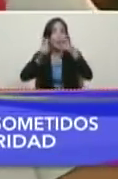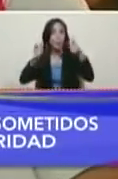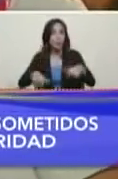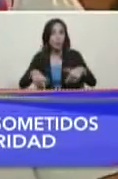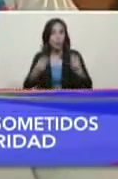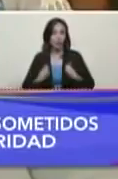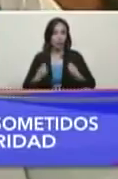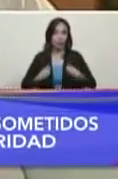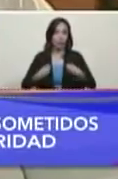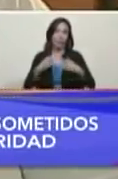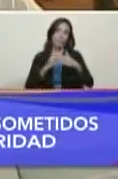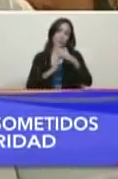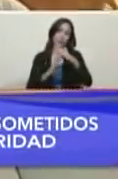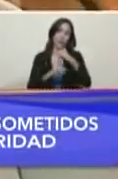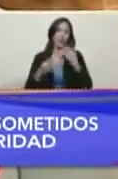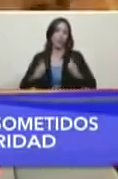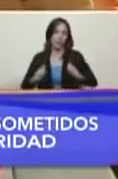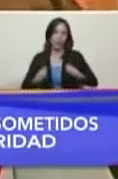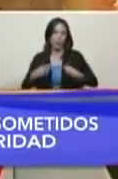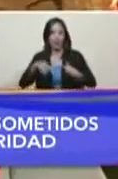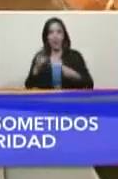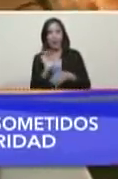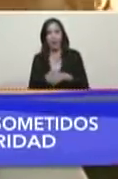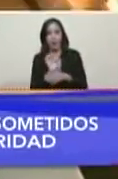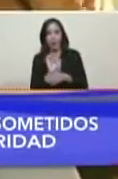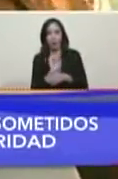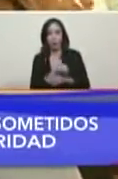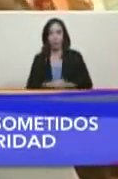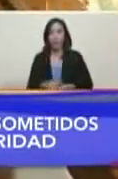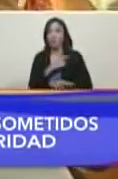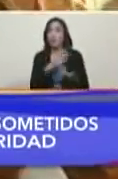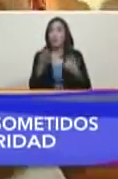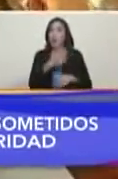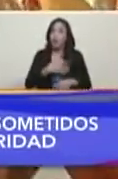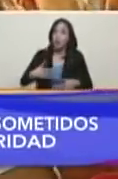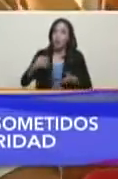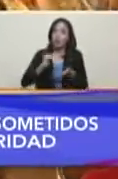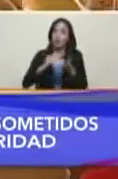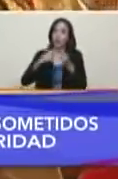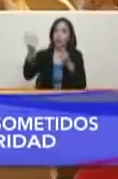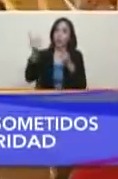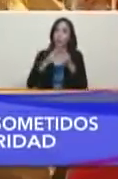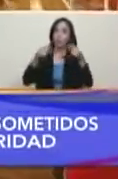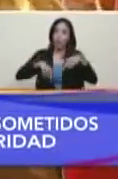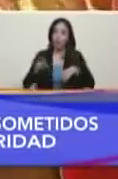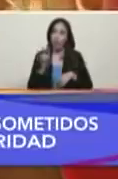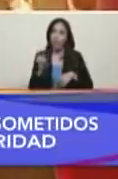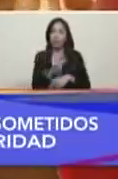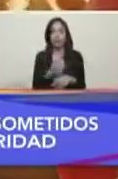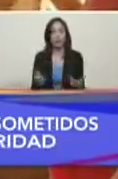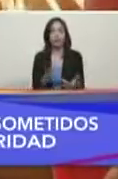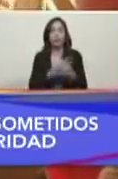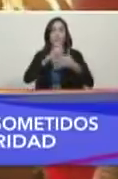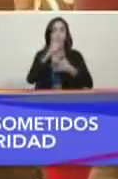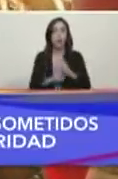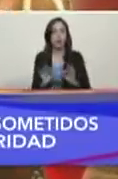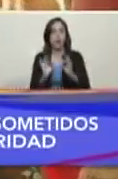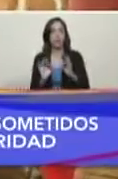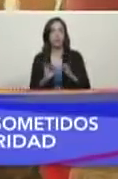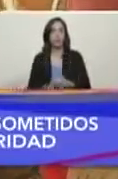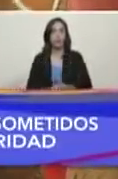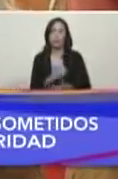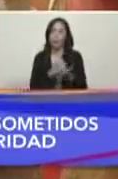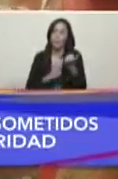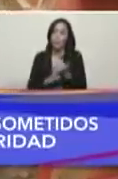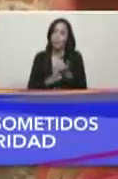que por miles quieren regresar de Ecuador a su tierra, a su terruño, a nuestra amada Venezuela. Vuelta a